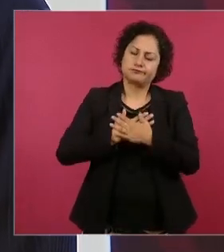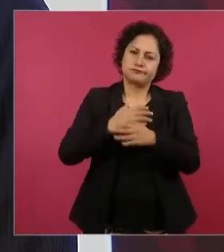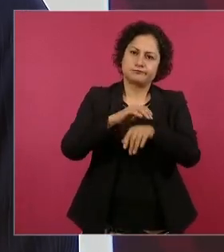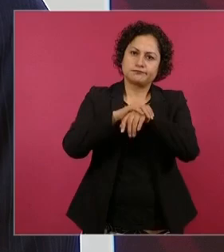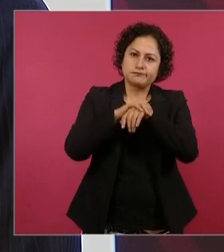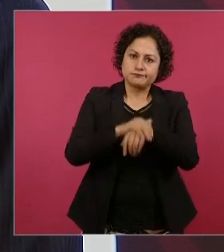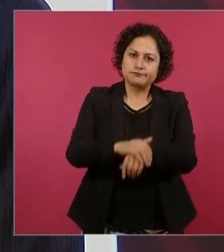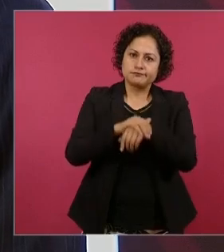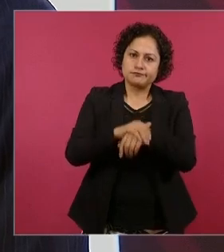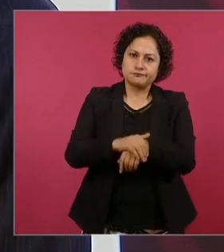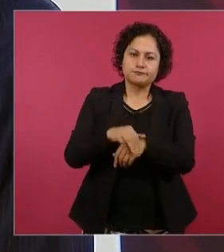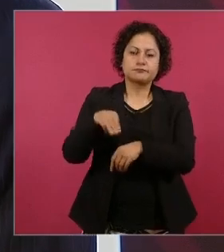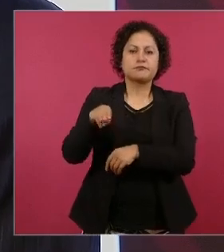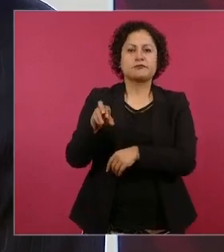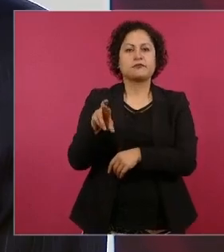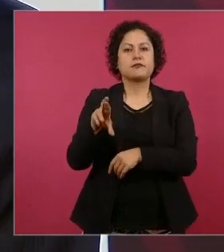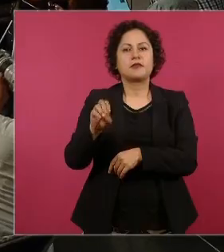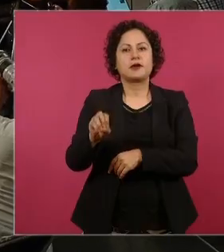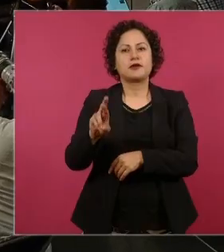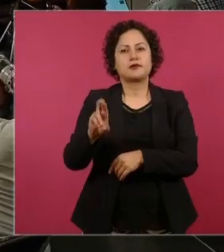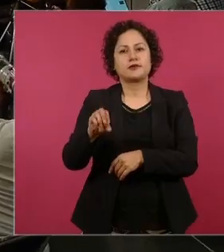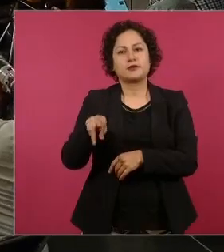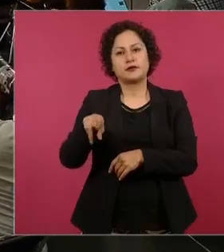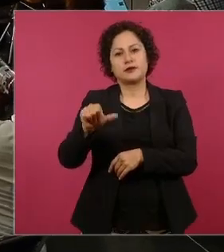Mario Renato.